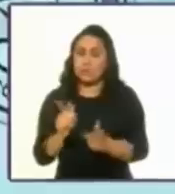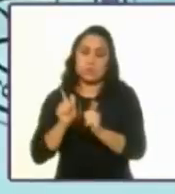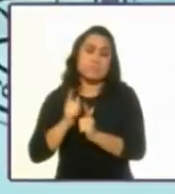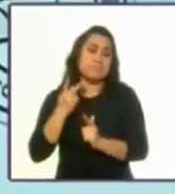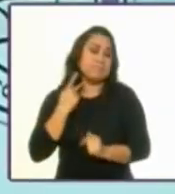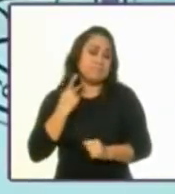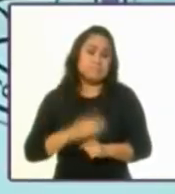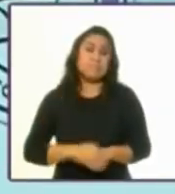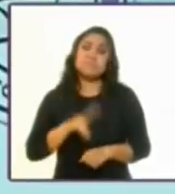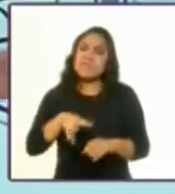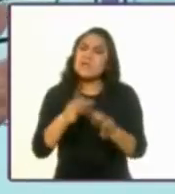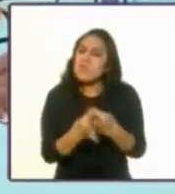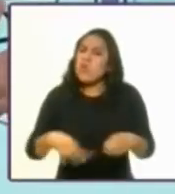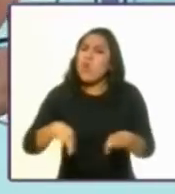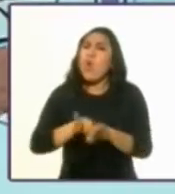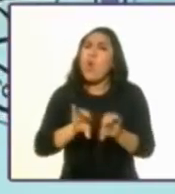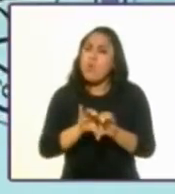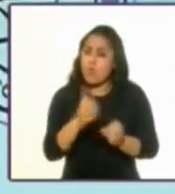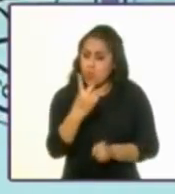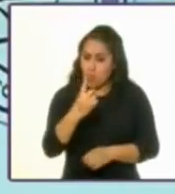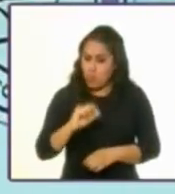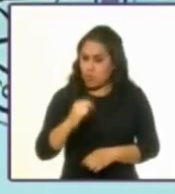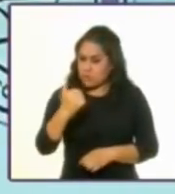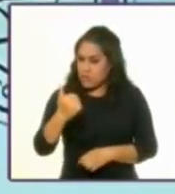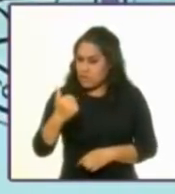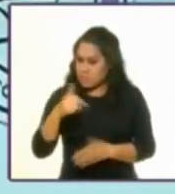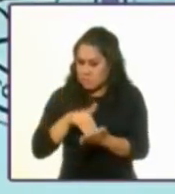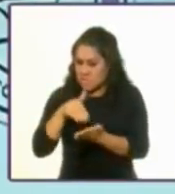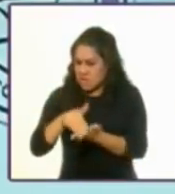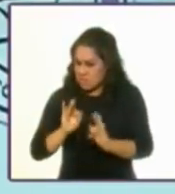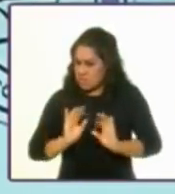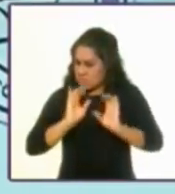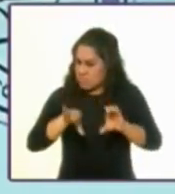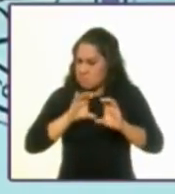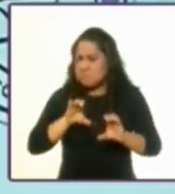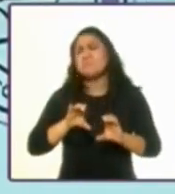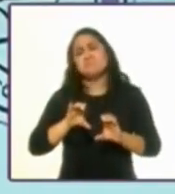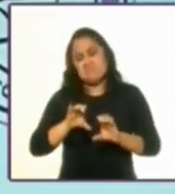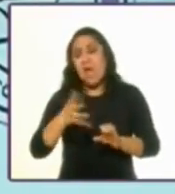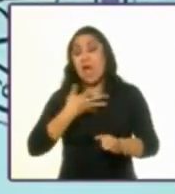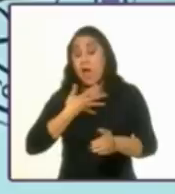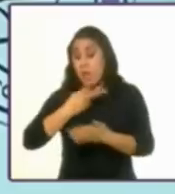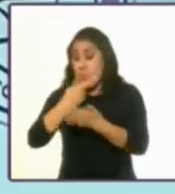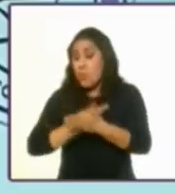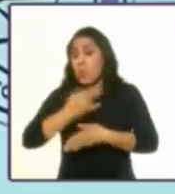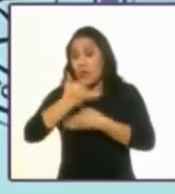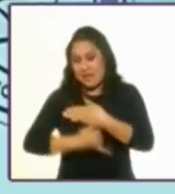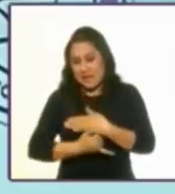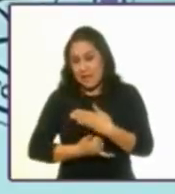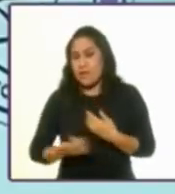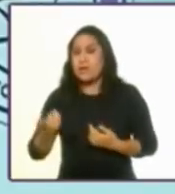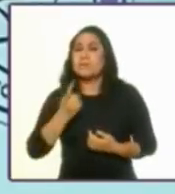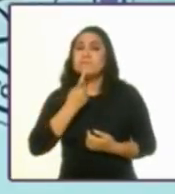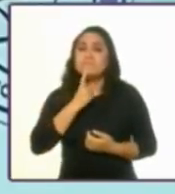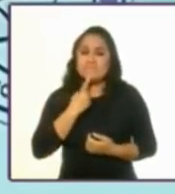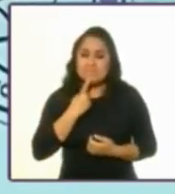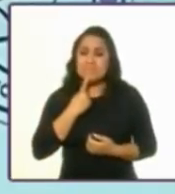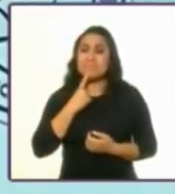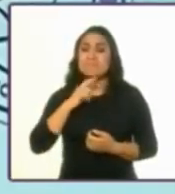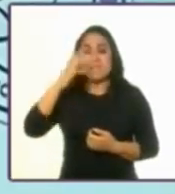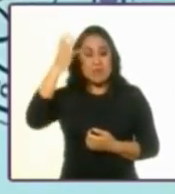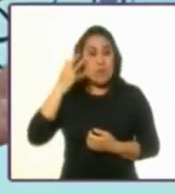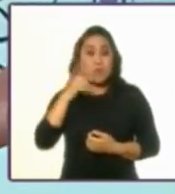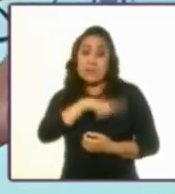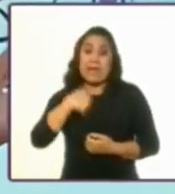de dónde van a salir 1.6 millones de empleos tenemos un proyecto que andrés manuel y claudia quieren